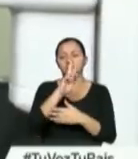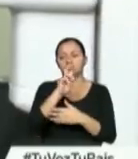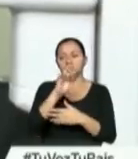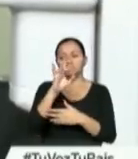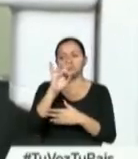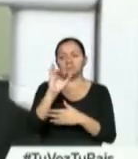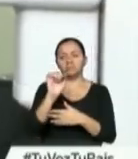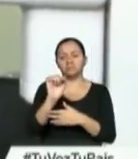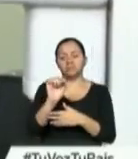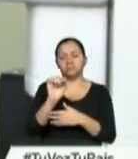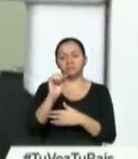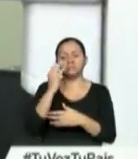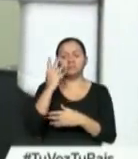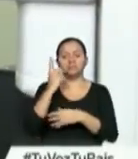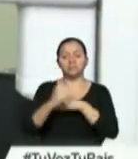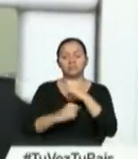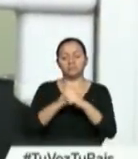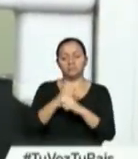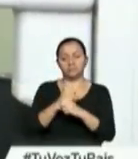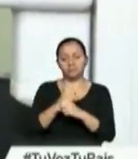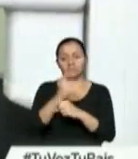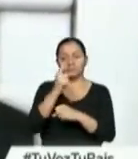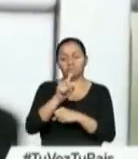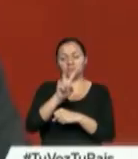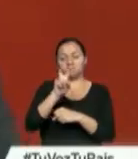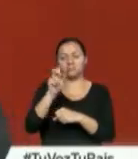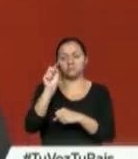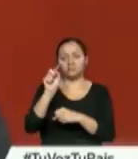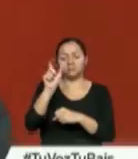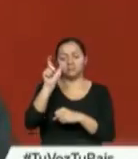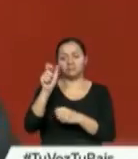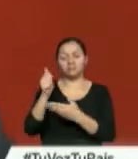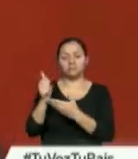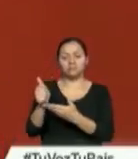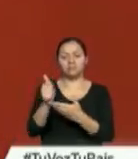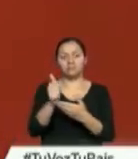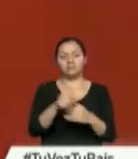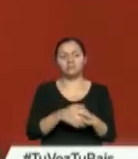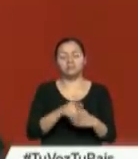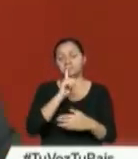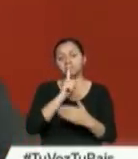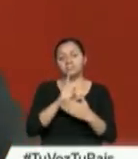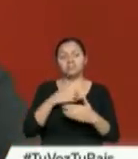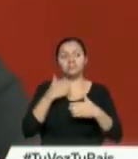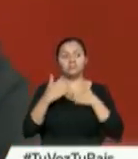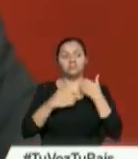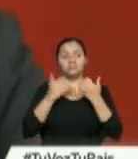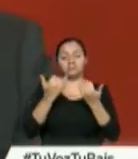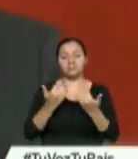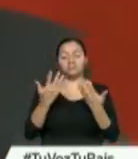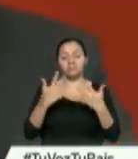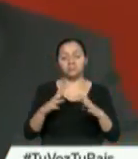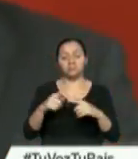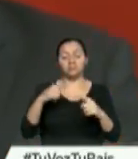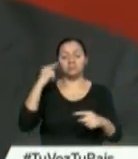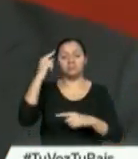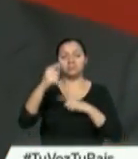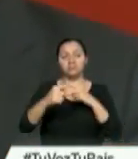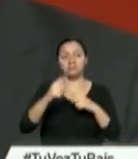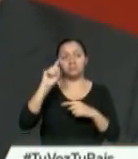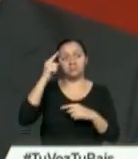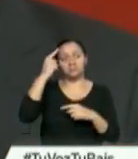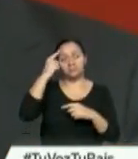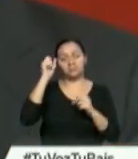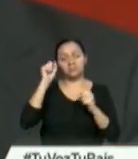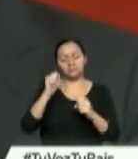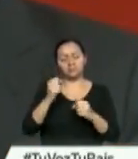y 1.200.000 personas son beneficiados. ¿Cómo no emocionarse? Y ojalá que el próximo gobierno les